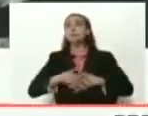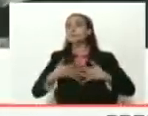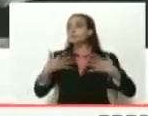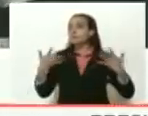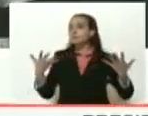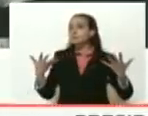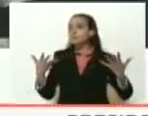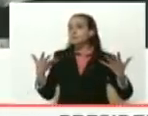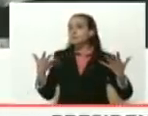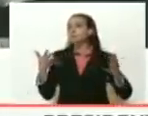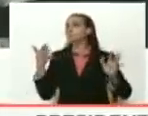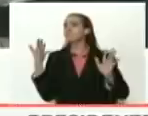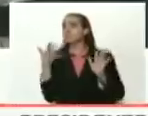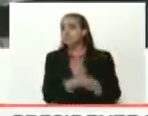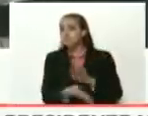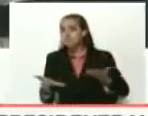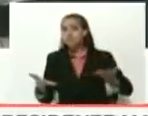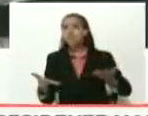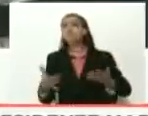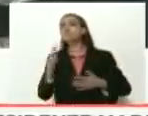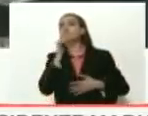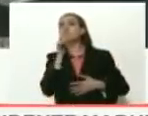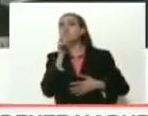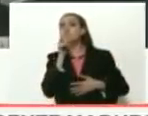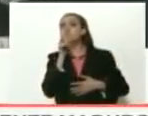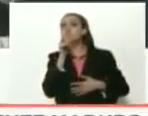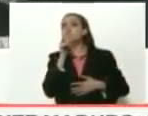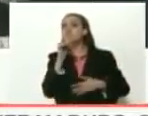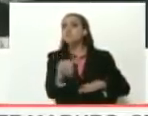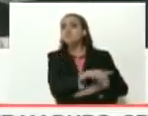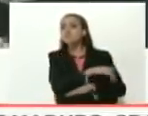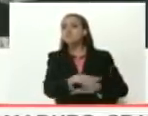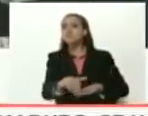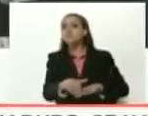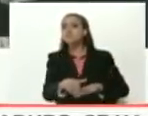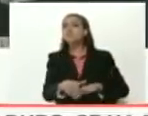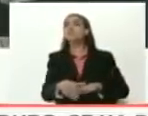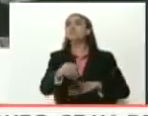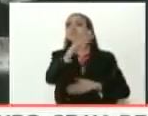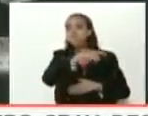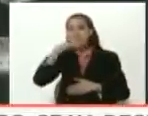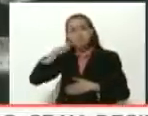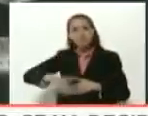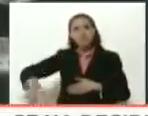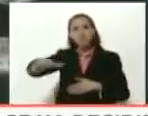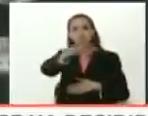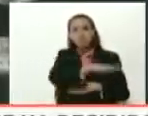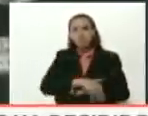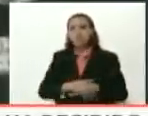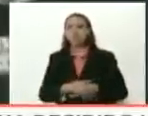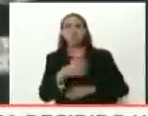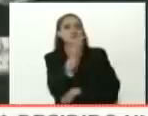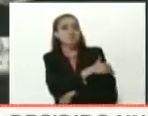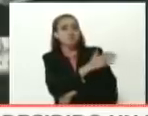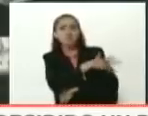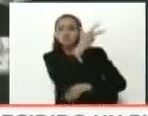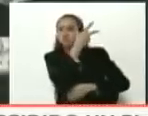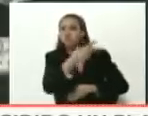no de la burguesía. Las calles son no de la burguesía.